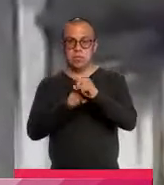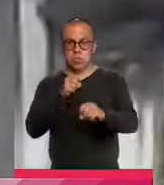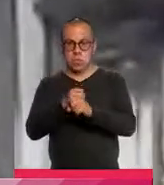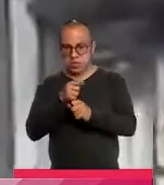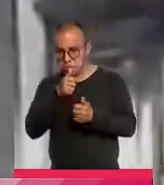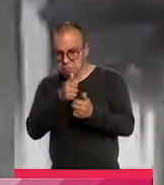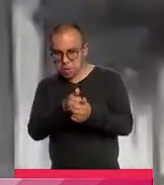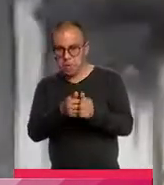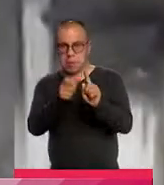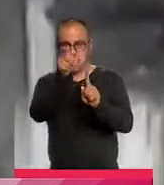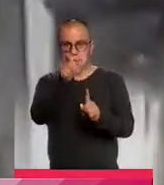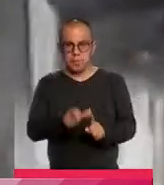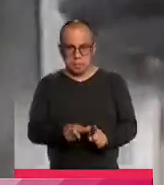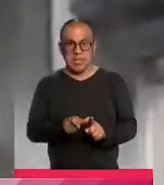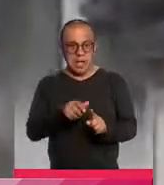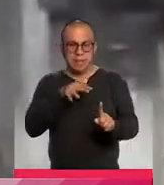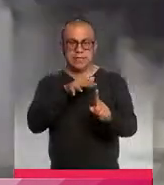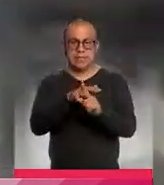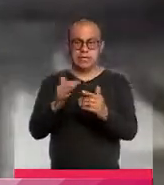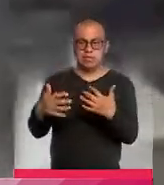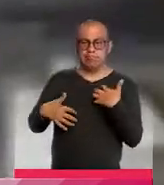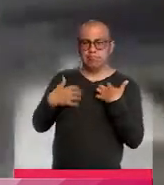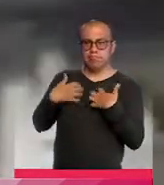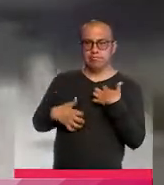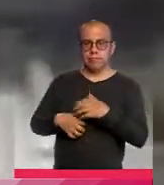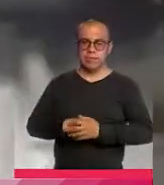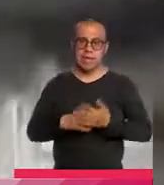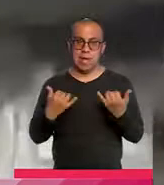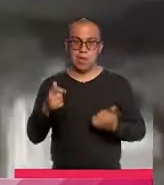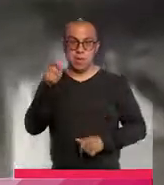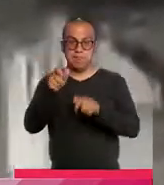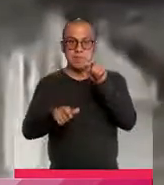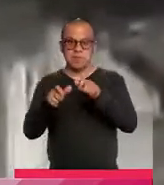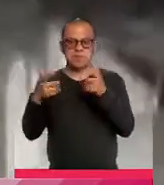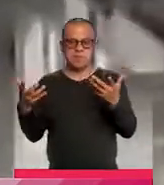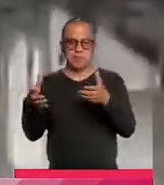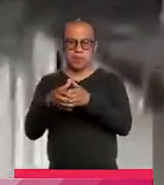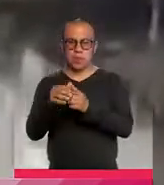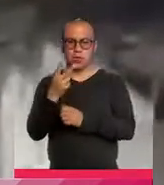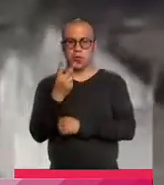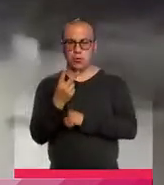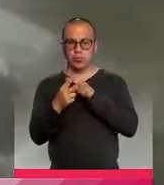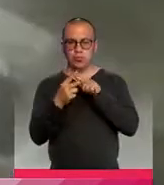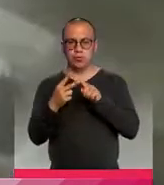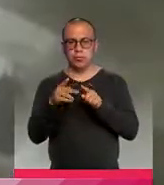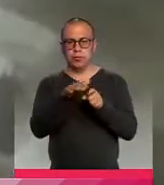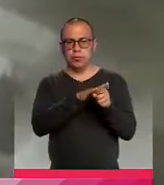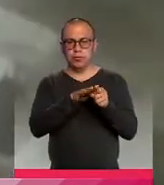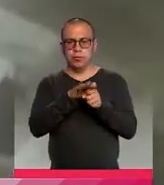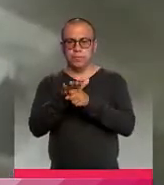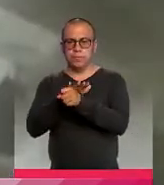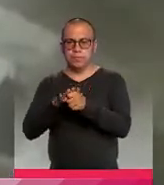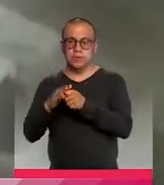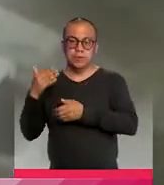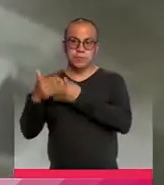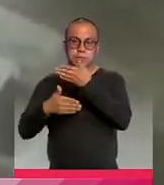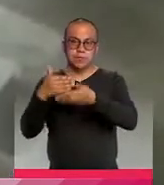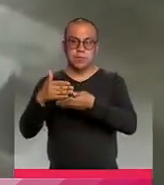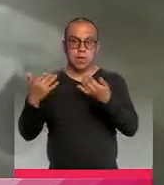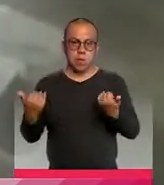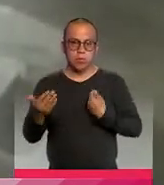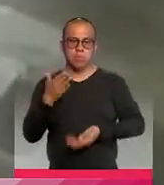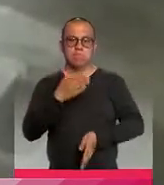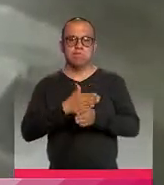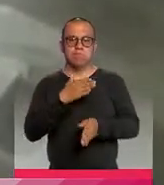sus víctimas y los intimidaban. Estas personas se encuentran vinculados a 2 eventos delictivos. Las autoridades